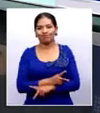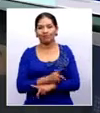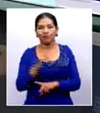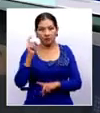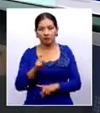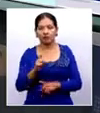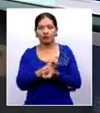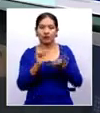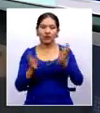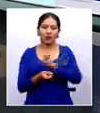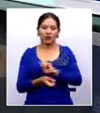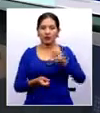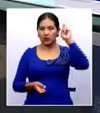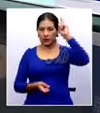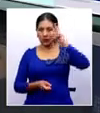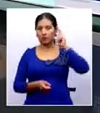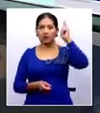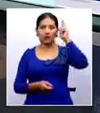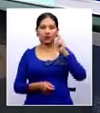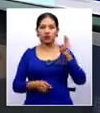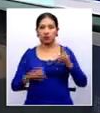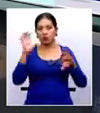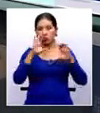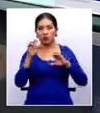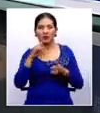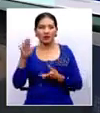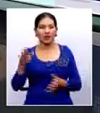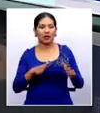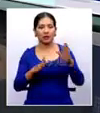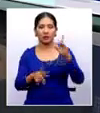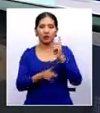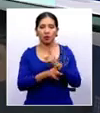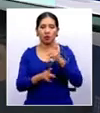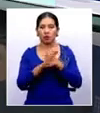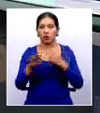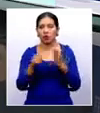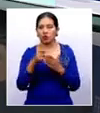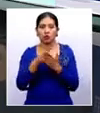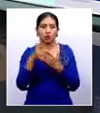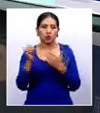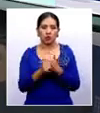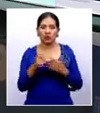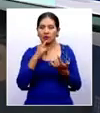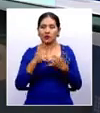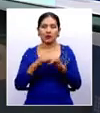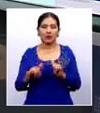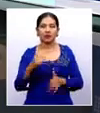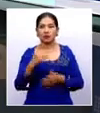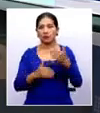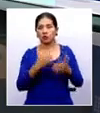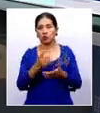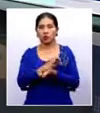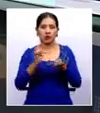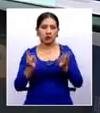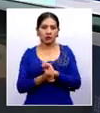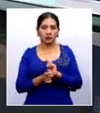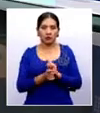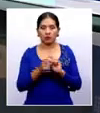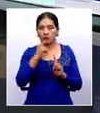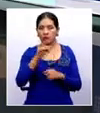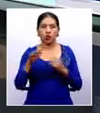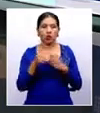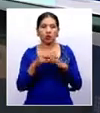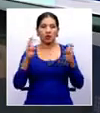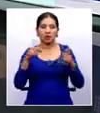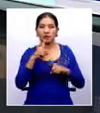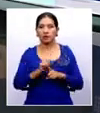de encontrar un camino para la gente que sigue este proyecto, que sigue el proceso de cambio y que entiende que este tipo de situaciones no